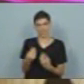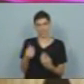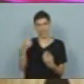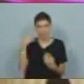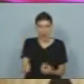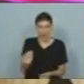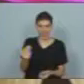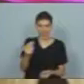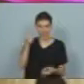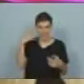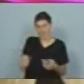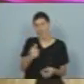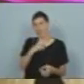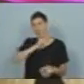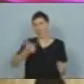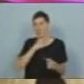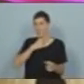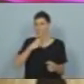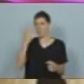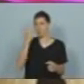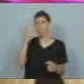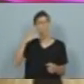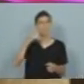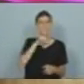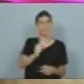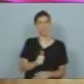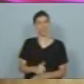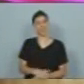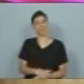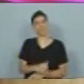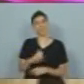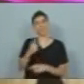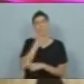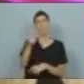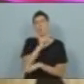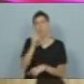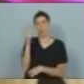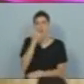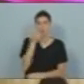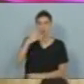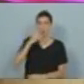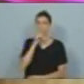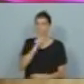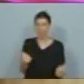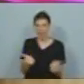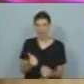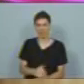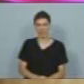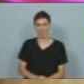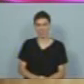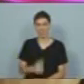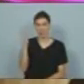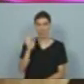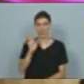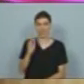¡No! ¡No quiero humita! ¡No me gusta la humita!